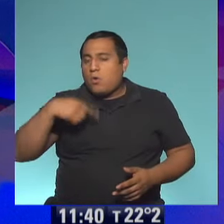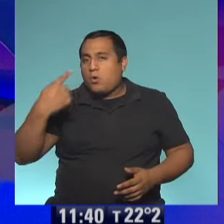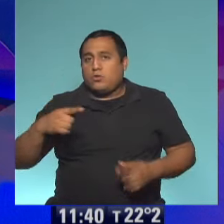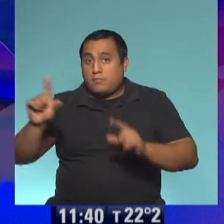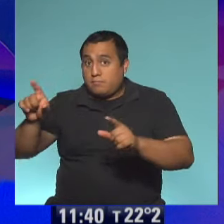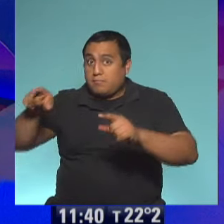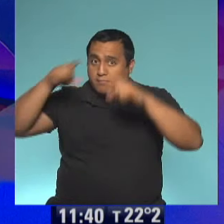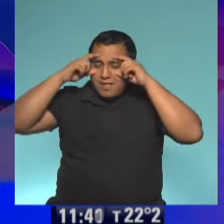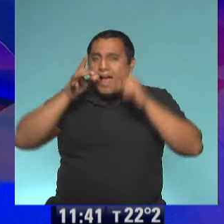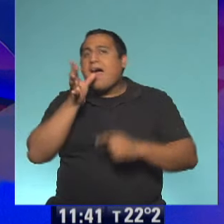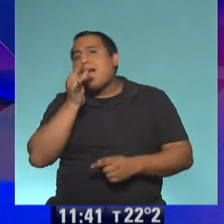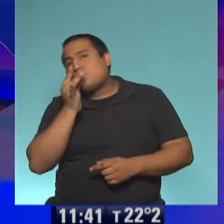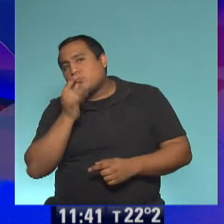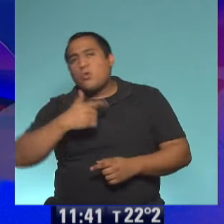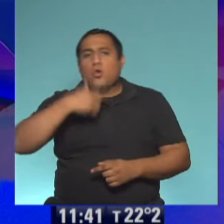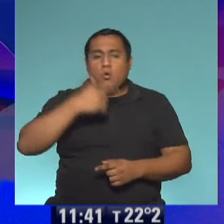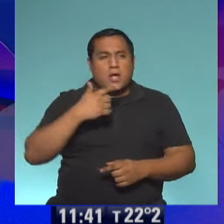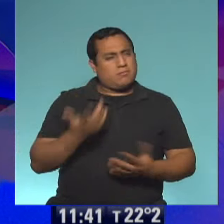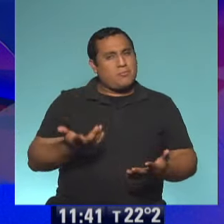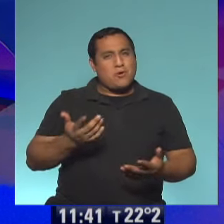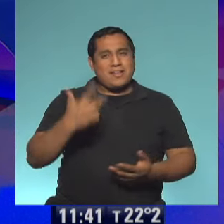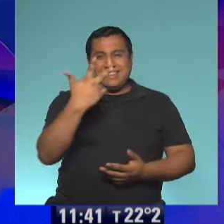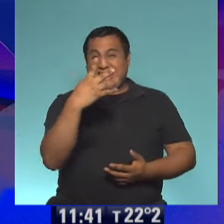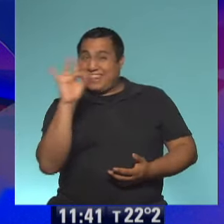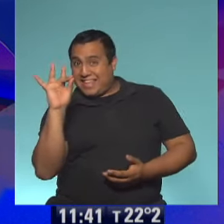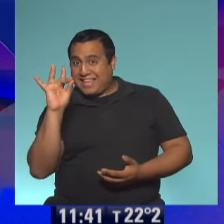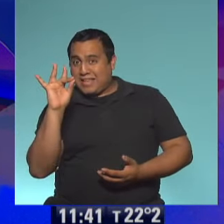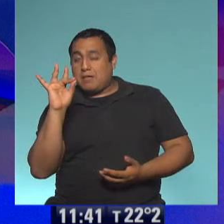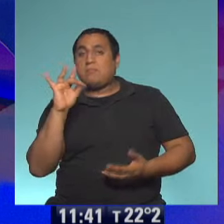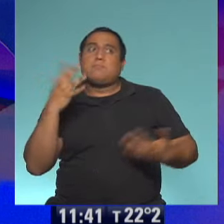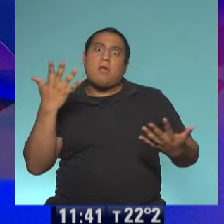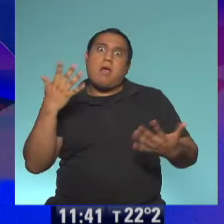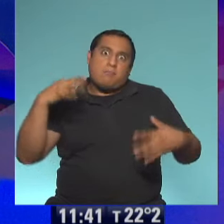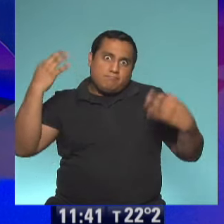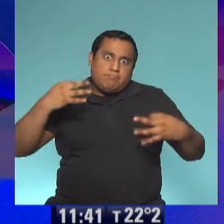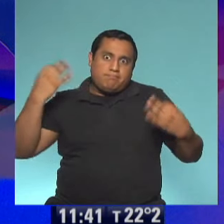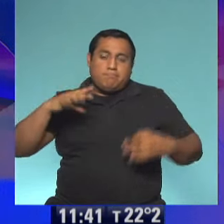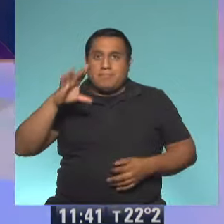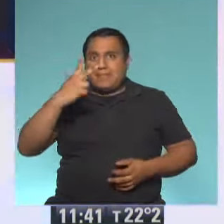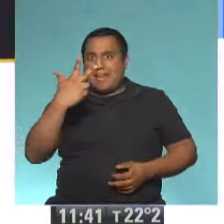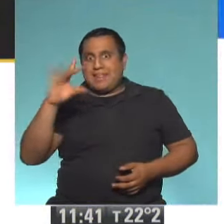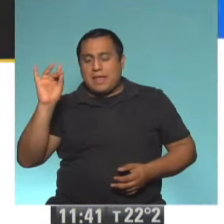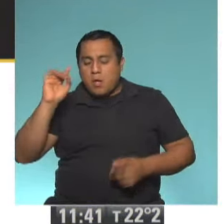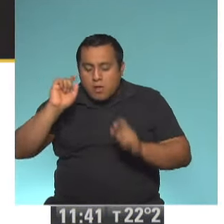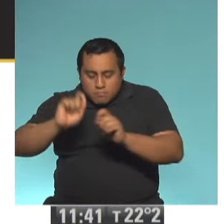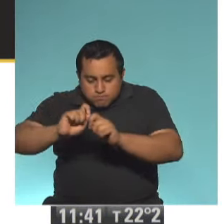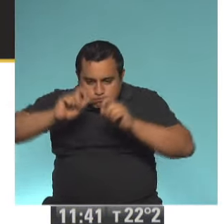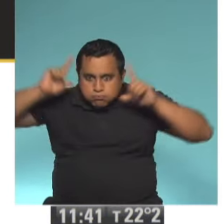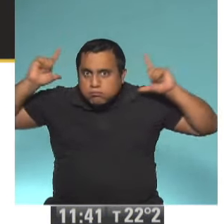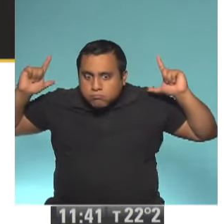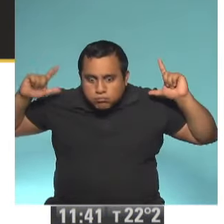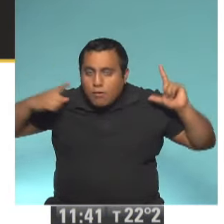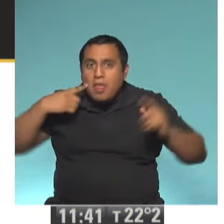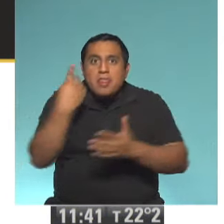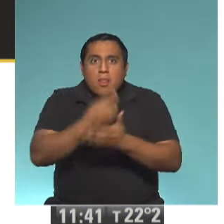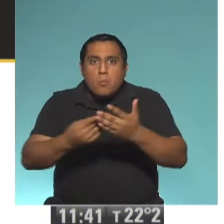azules y rojas. ¿Cómo? ¿En 3D? ¿No es maravilloso? Con las gafas mágicas se abre ante ti toda la profundidad del